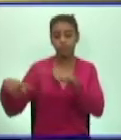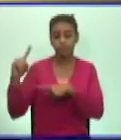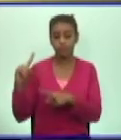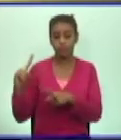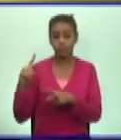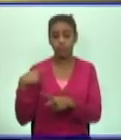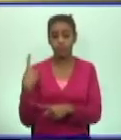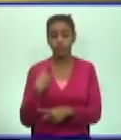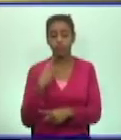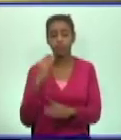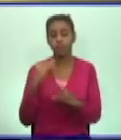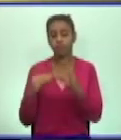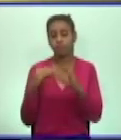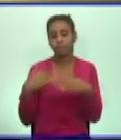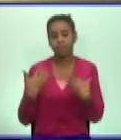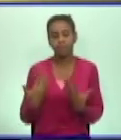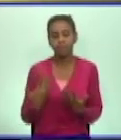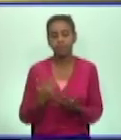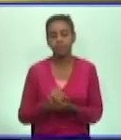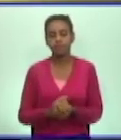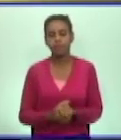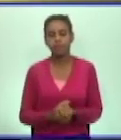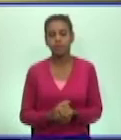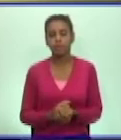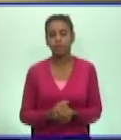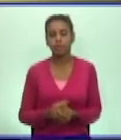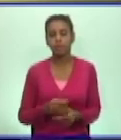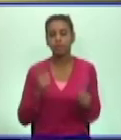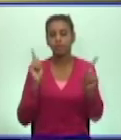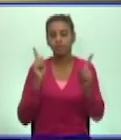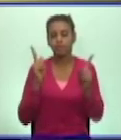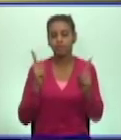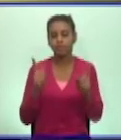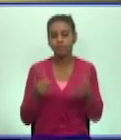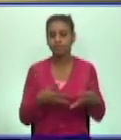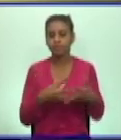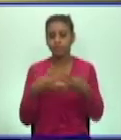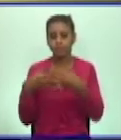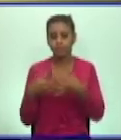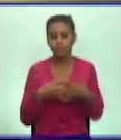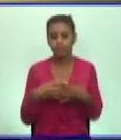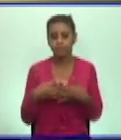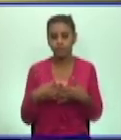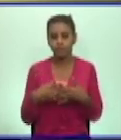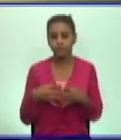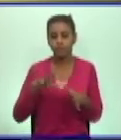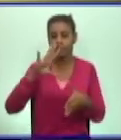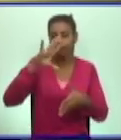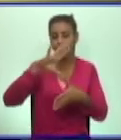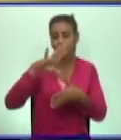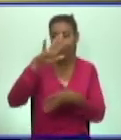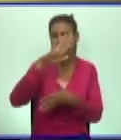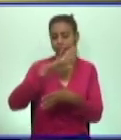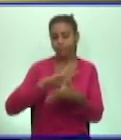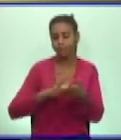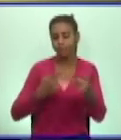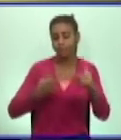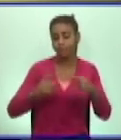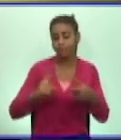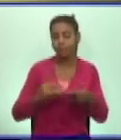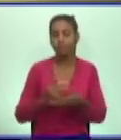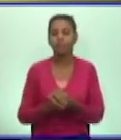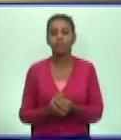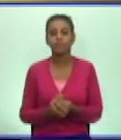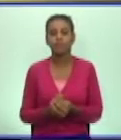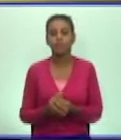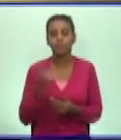estuvimos conversando un poco sobre la política norteamericana hacia América Latina y el Caribe. Y veíamos que cada una